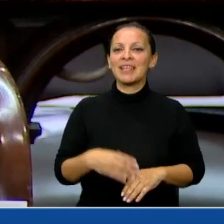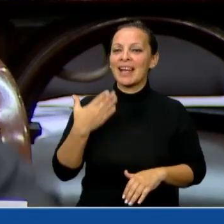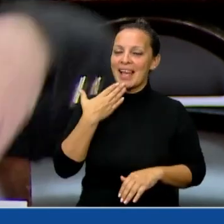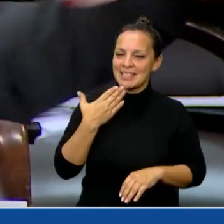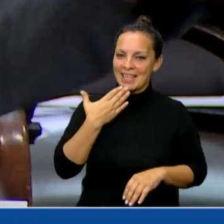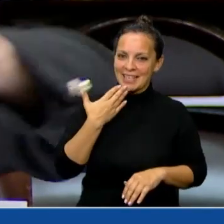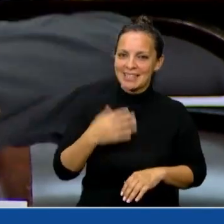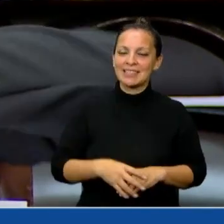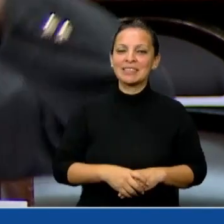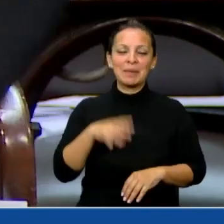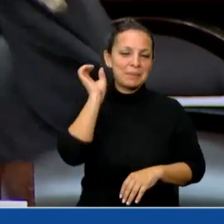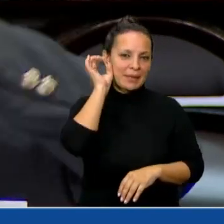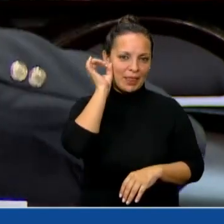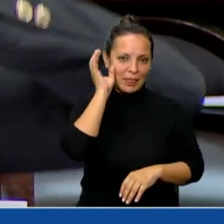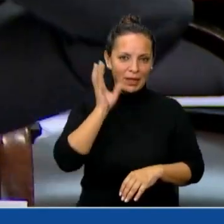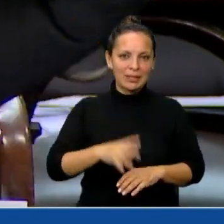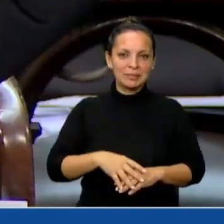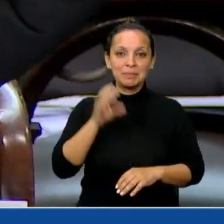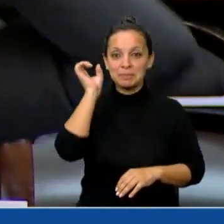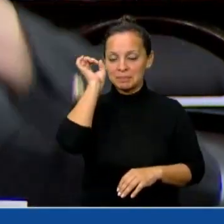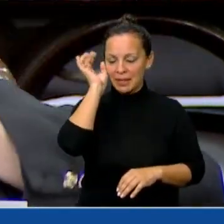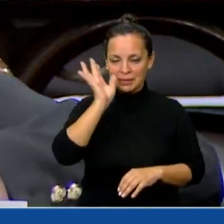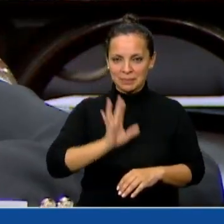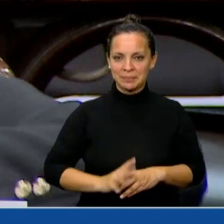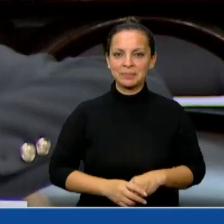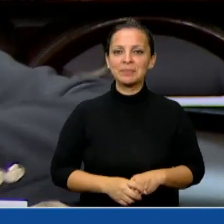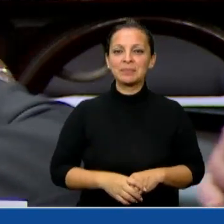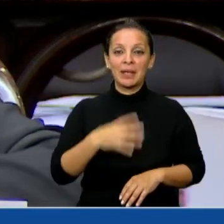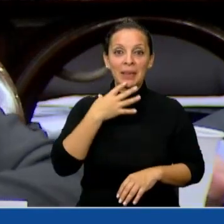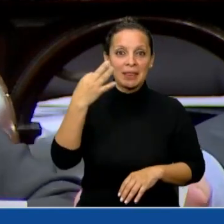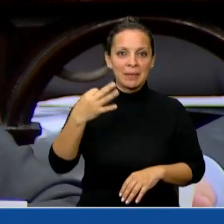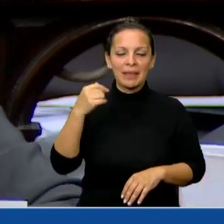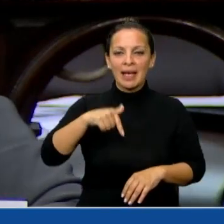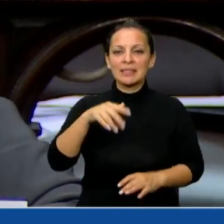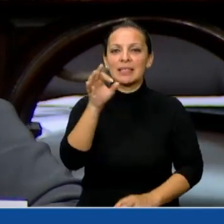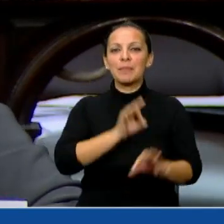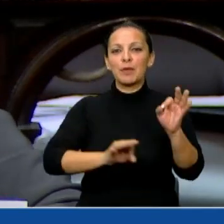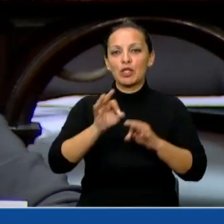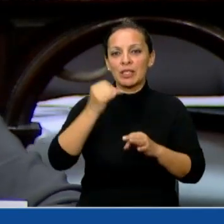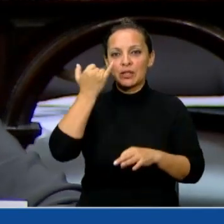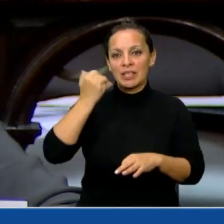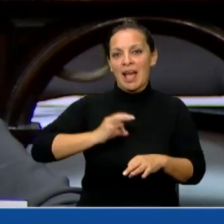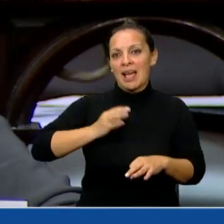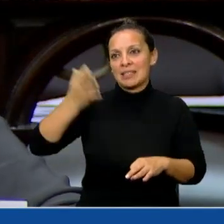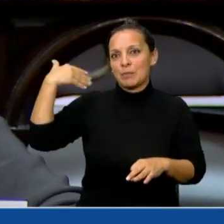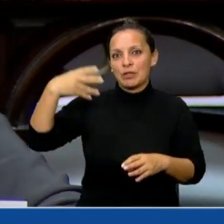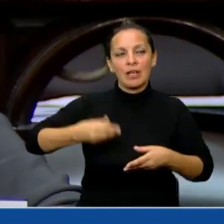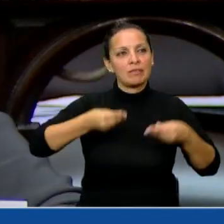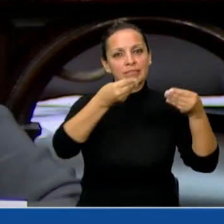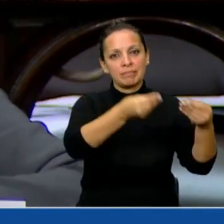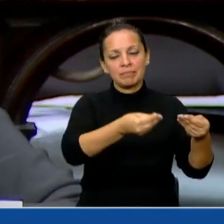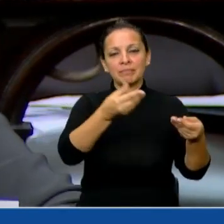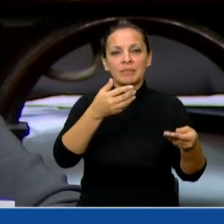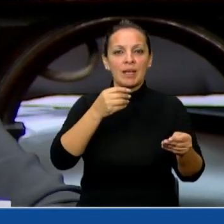Gracias. Perdón. Disculpas. La verdad que este es un proyecto que presenté hace varios años, que